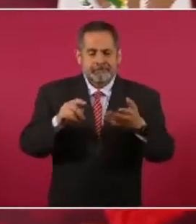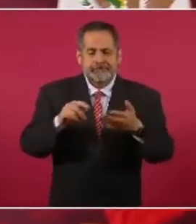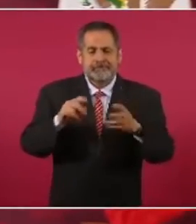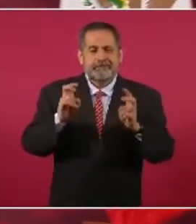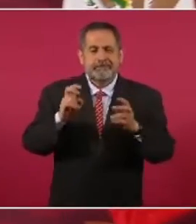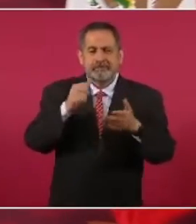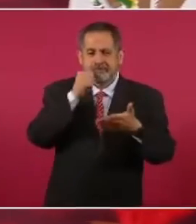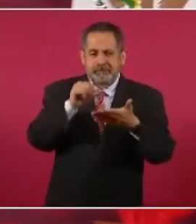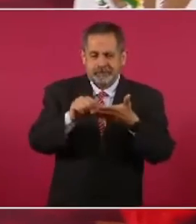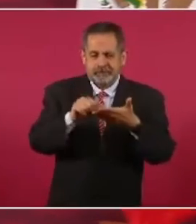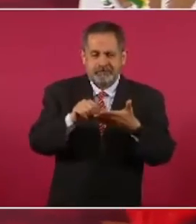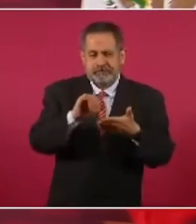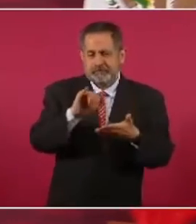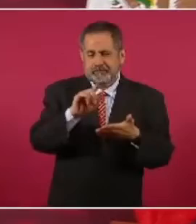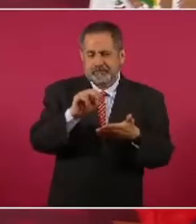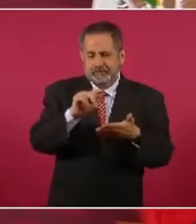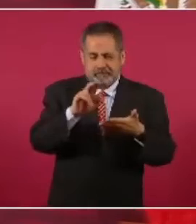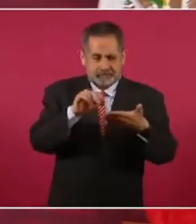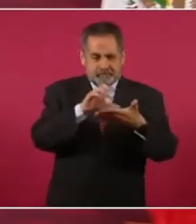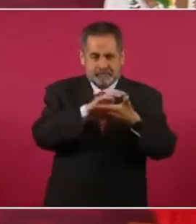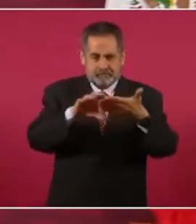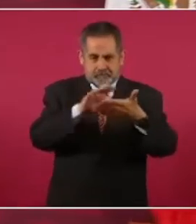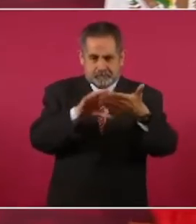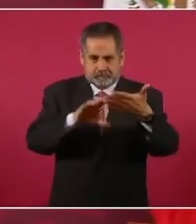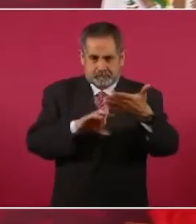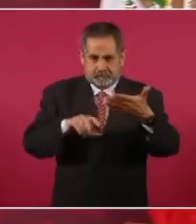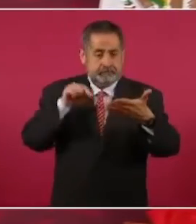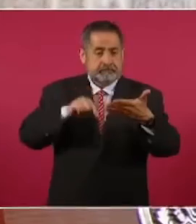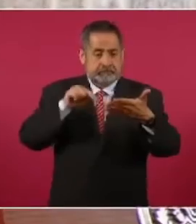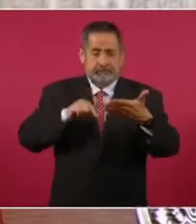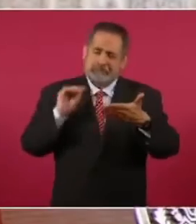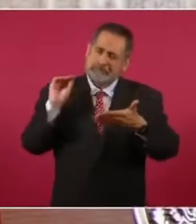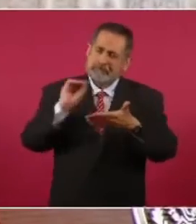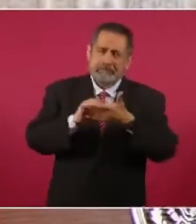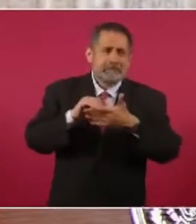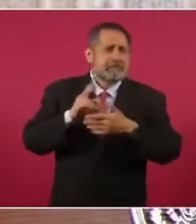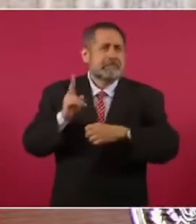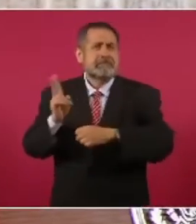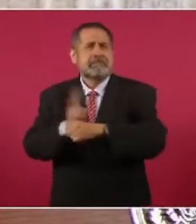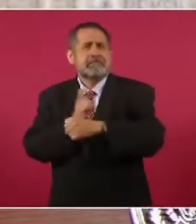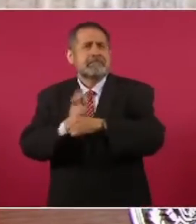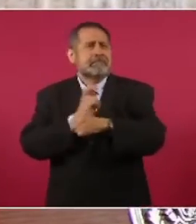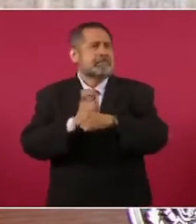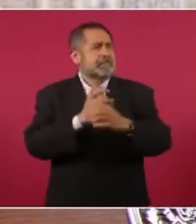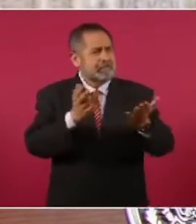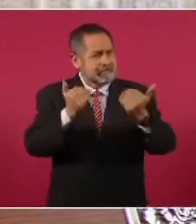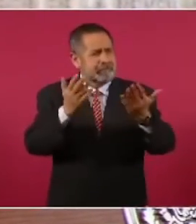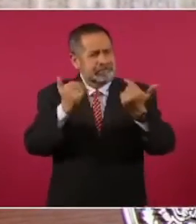que me dieran un espacio y ahí convoqué a una nueva manifestación.